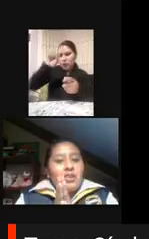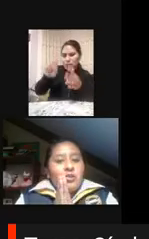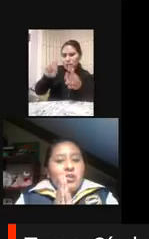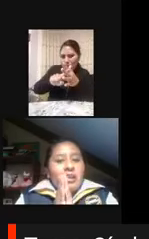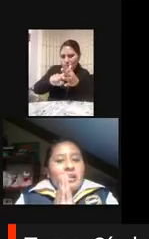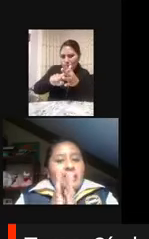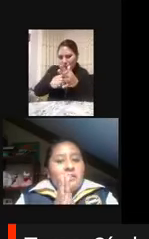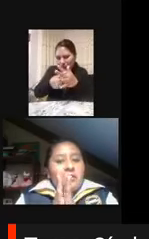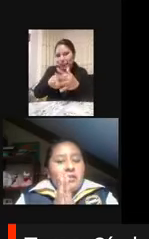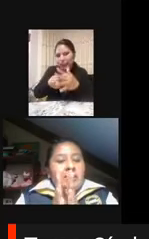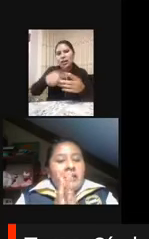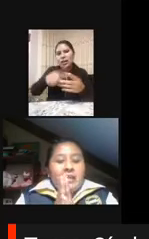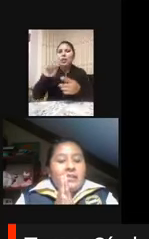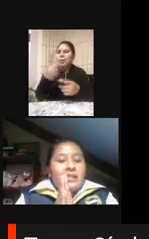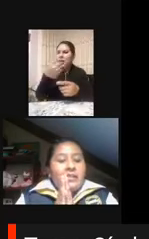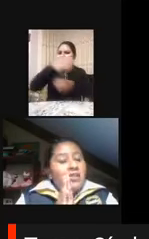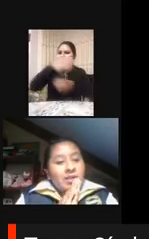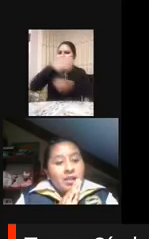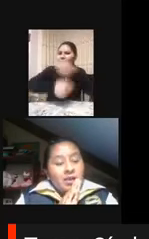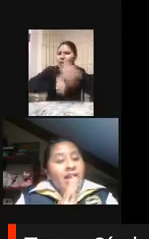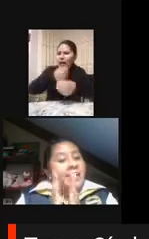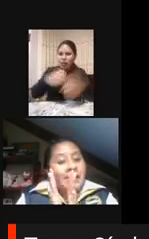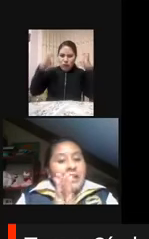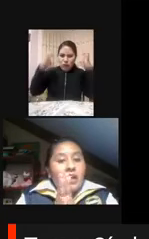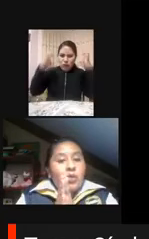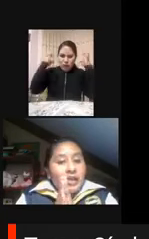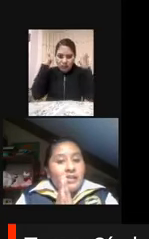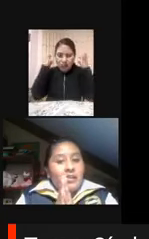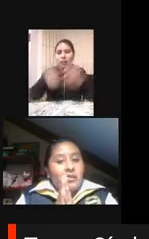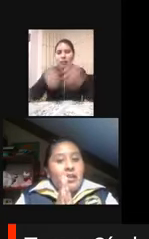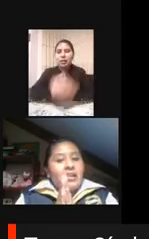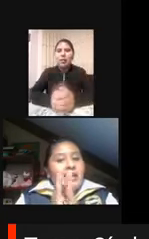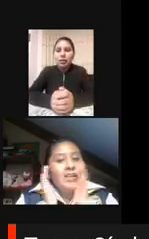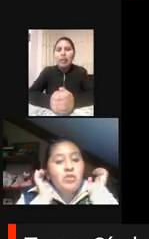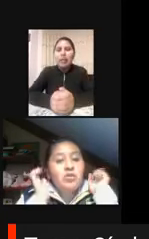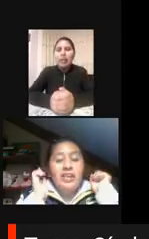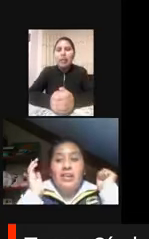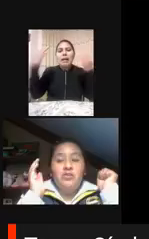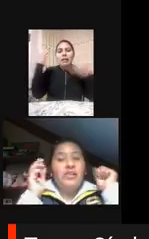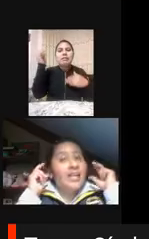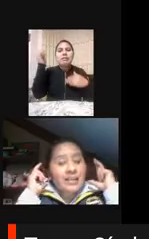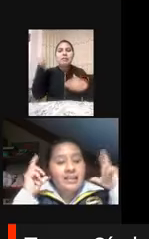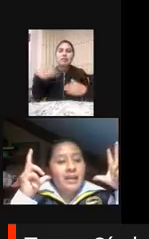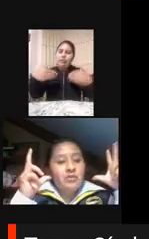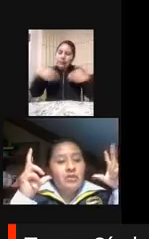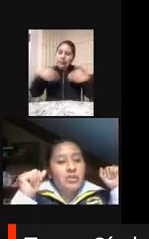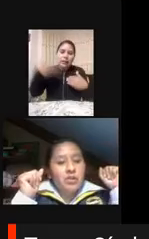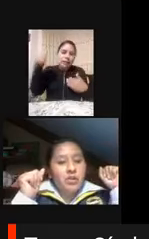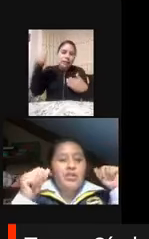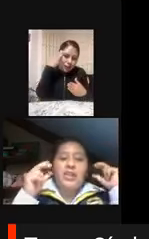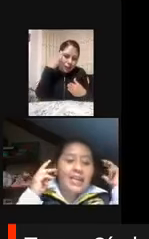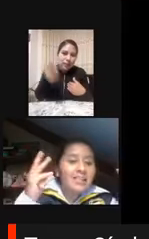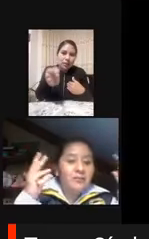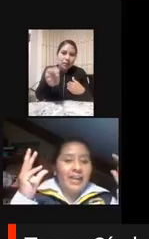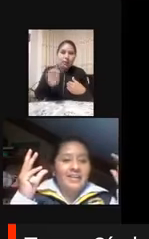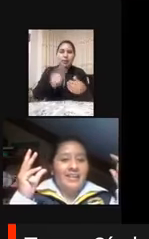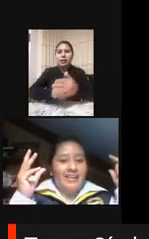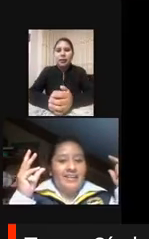los niños de síndrome de Down hay que tener en cuenta, ¿no?, que cada uno de ellos, cada uno de nuestros niños